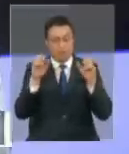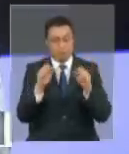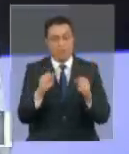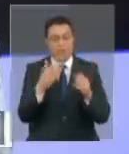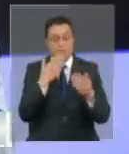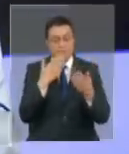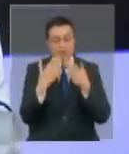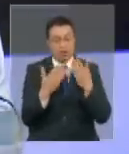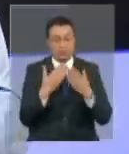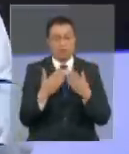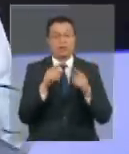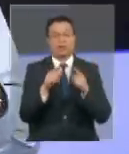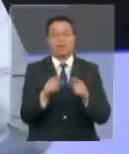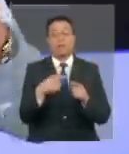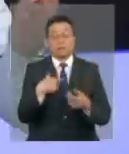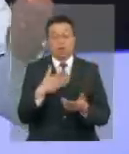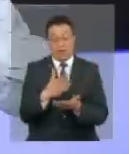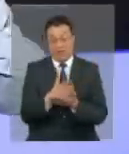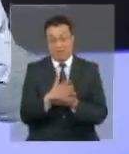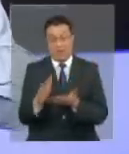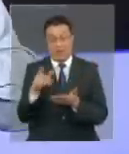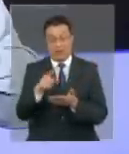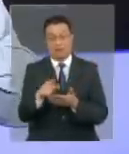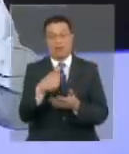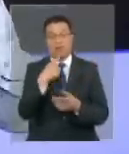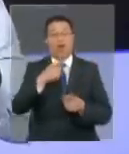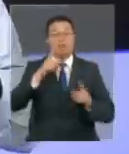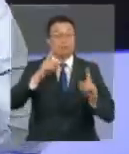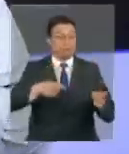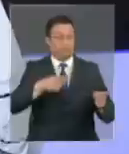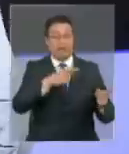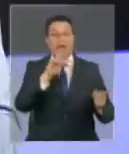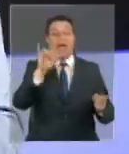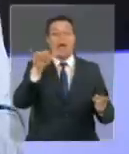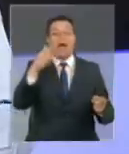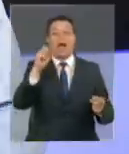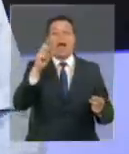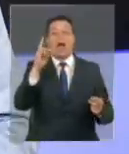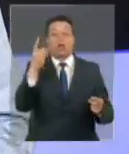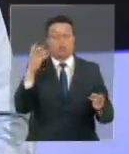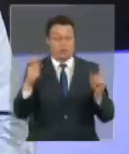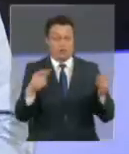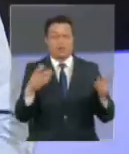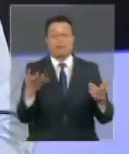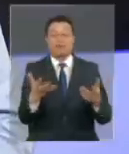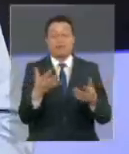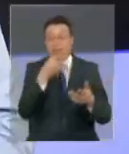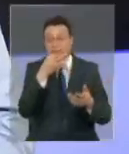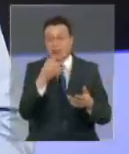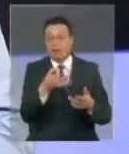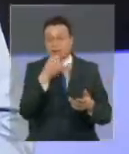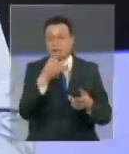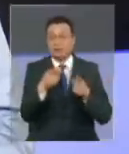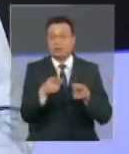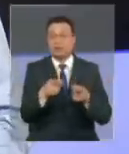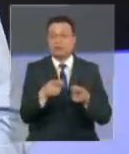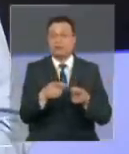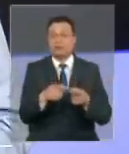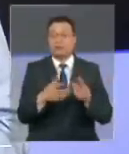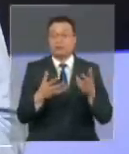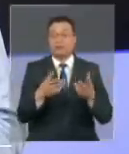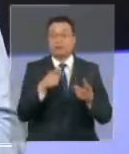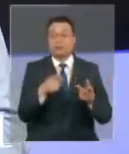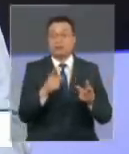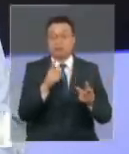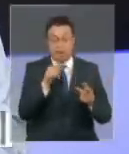Pero lo que sí voy a hacer es eliminar esa ordenanza que aprobó el alcalde Jadue respecto de... Pero más allá de la ordenanza. No, lo que pasa es